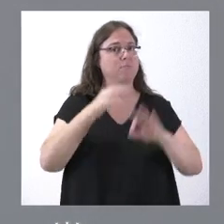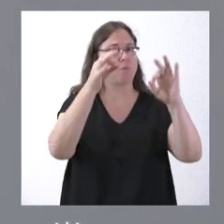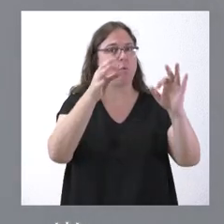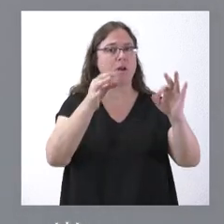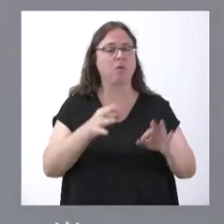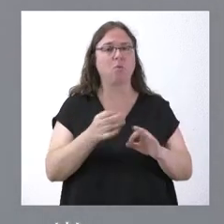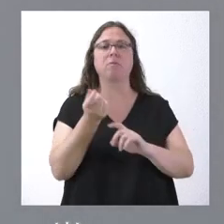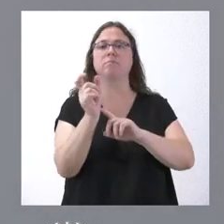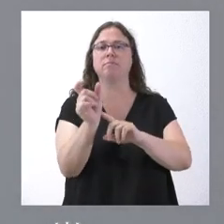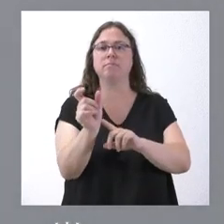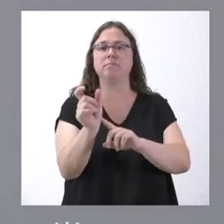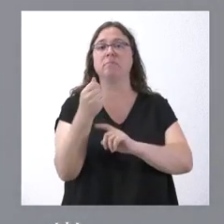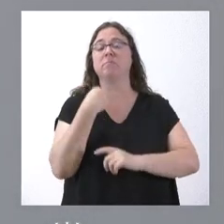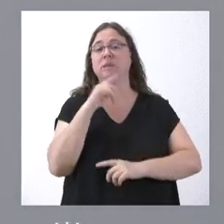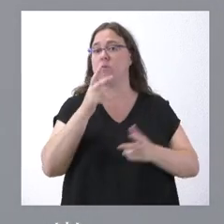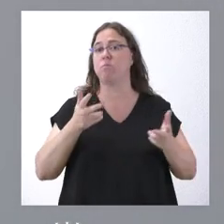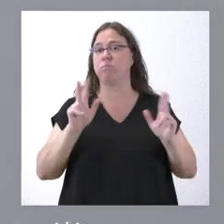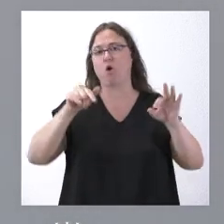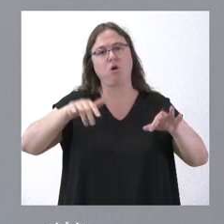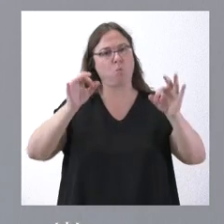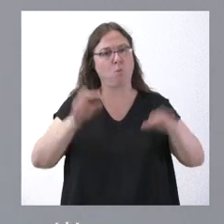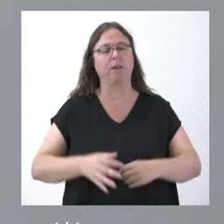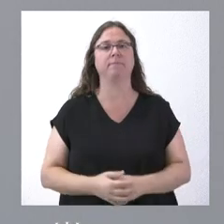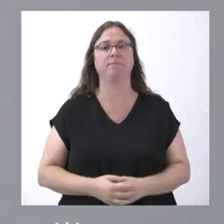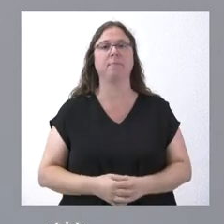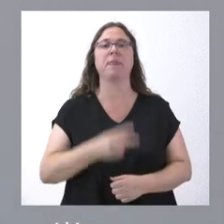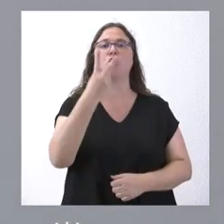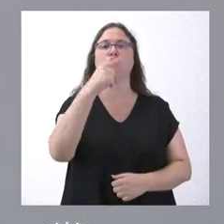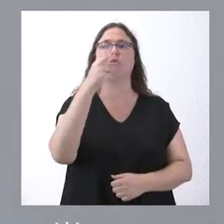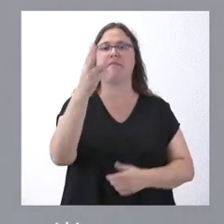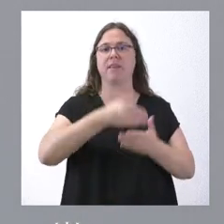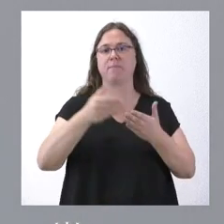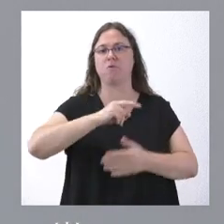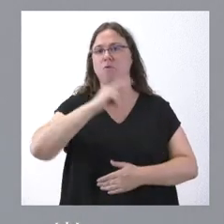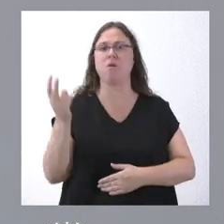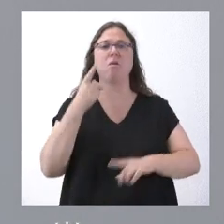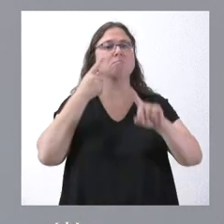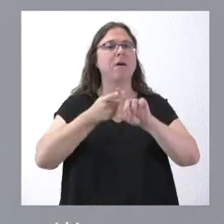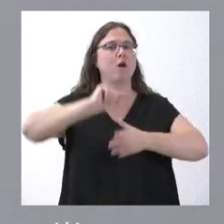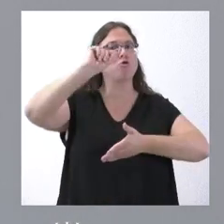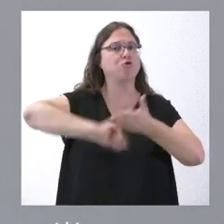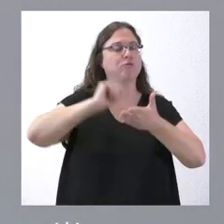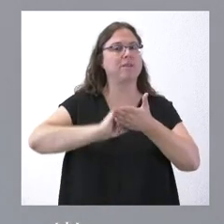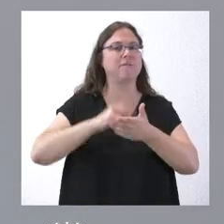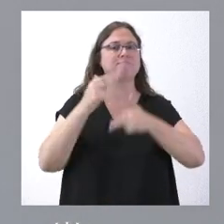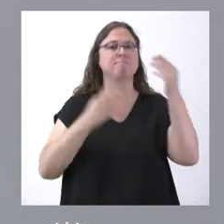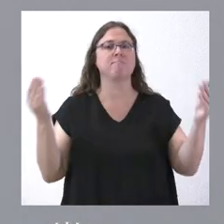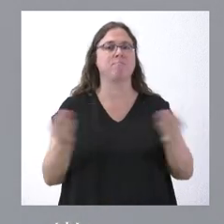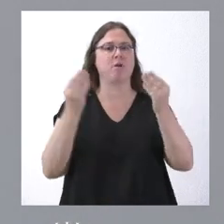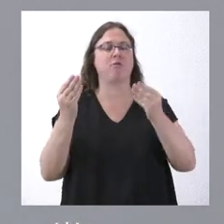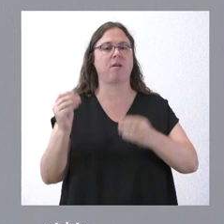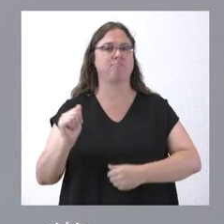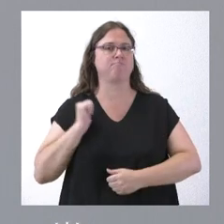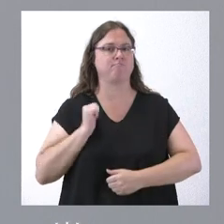mismo importe que el que se ha autorizado hoy. 2,3 millones de euros para contratar obras de mejora de eficiencia energética y aislamiento de